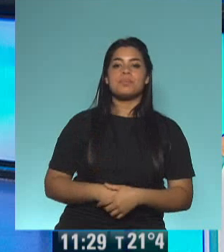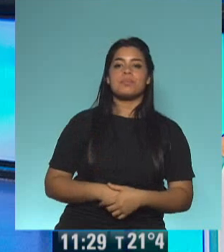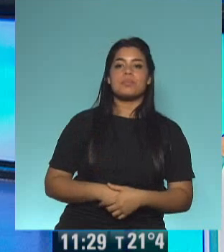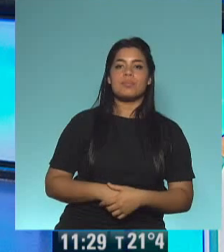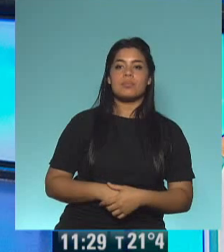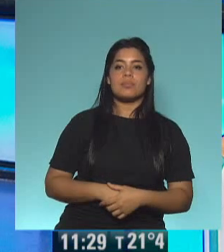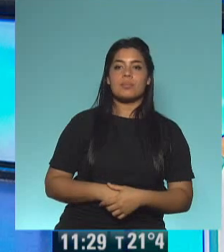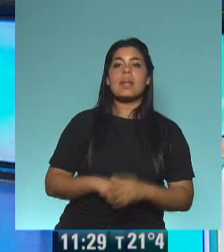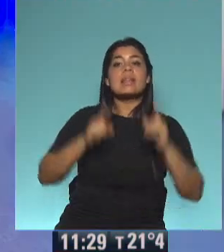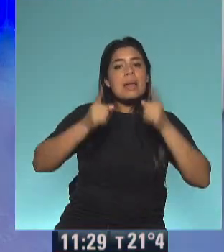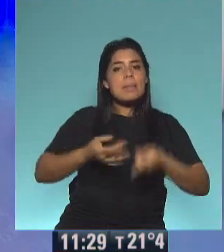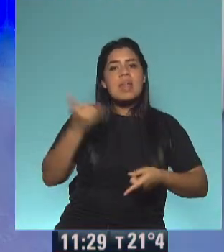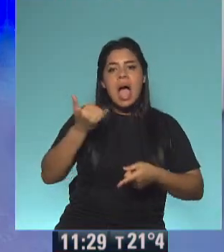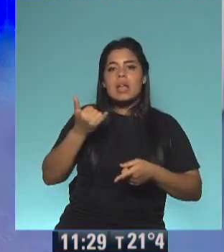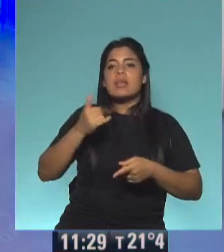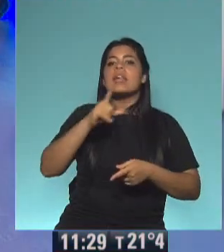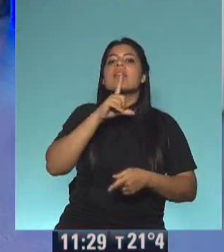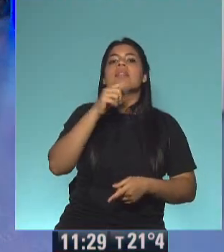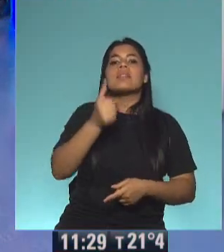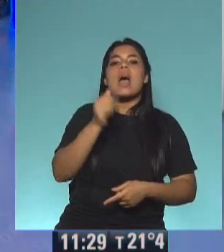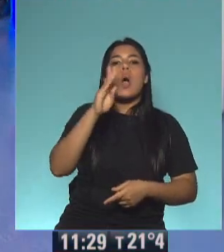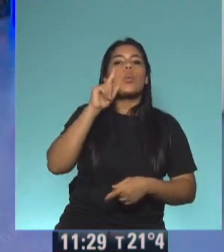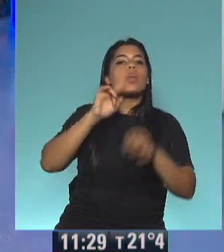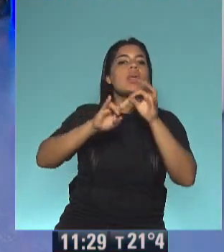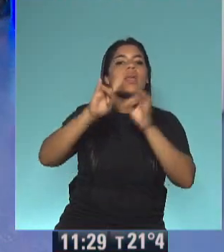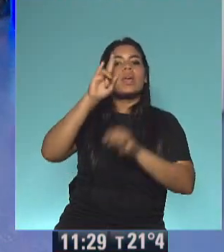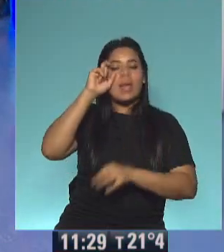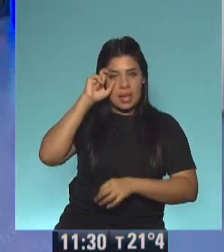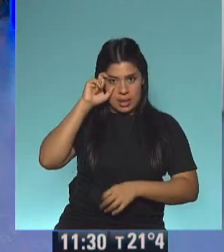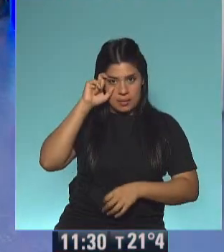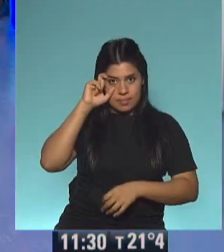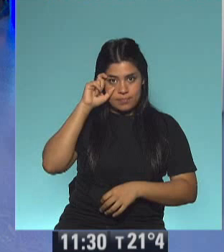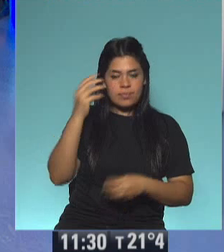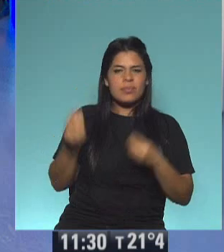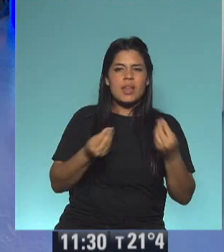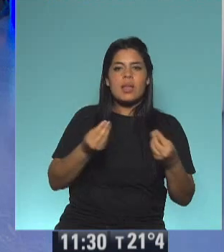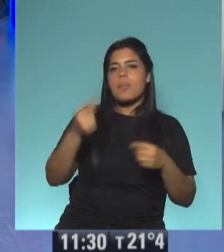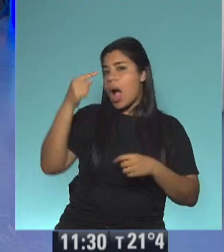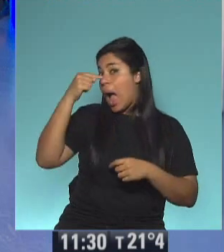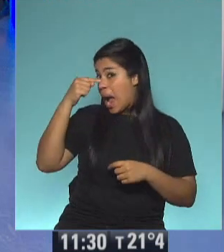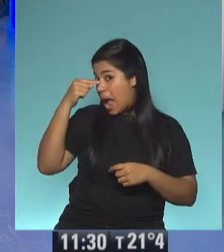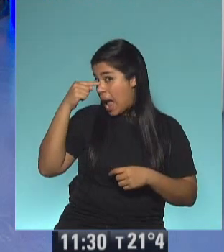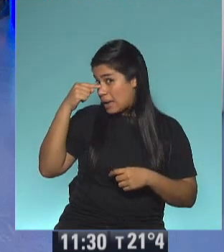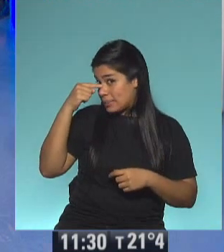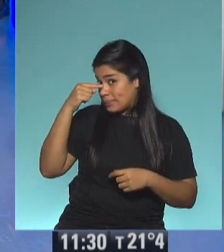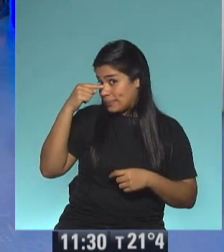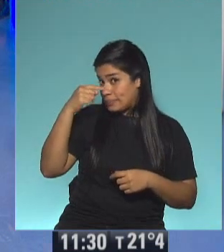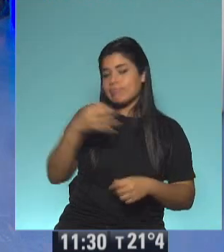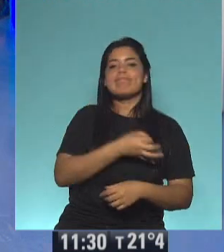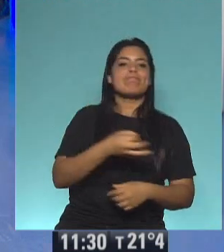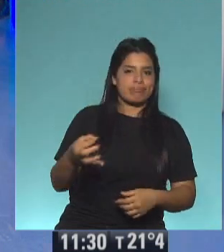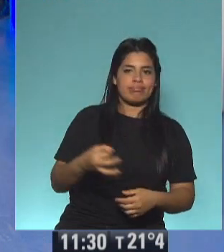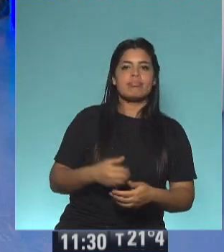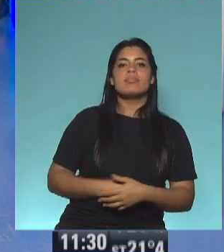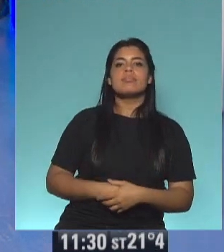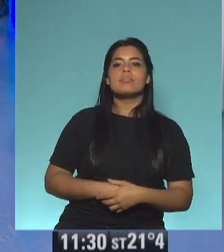están divididas las fosas por un tabique. Ajá. Claro, que viene a ser acá, exactamente. Claro. Y